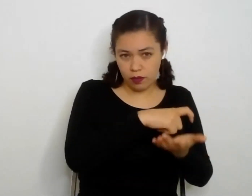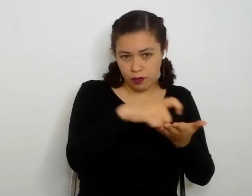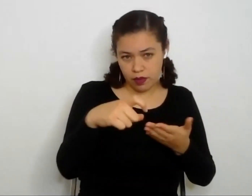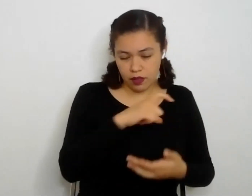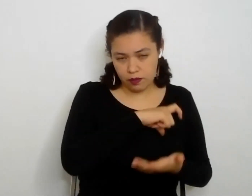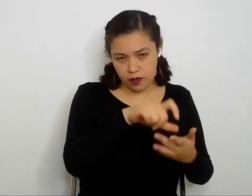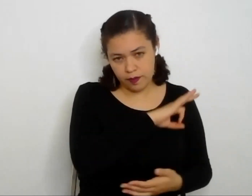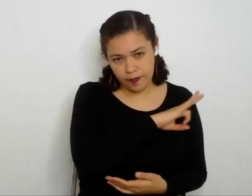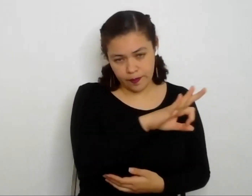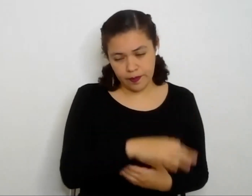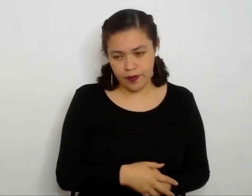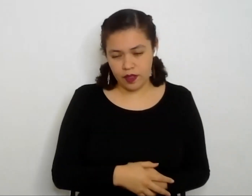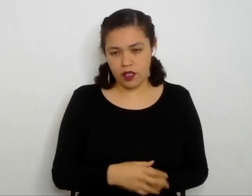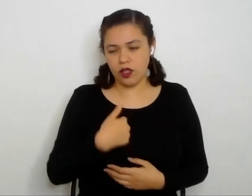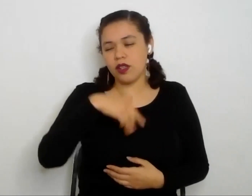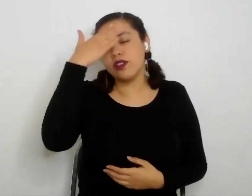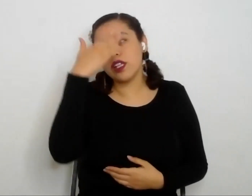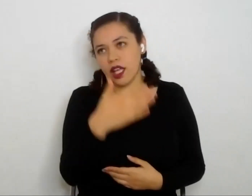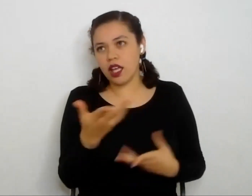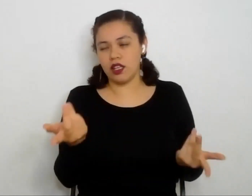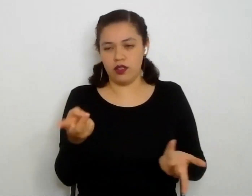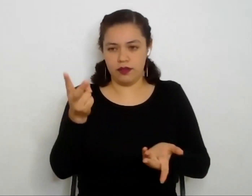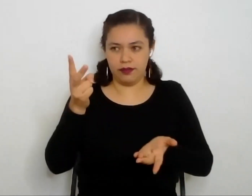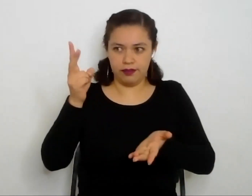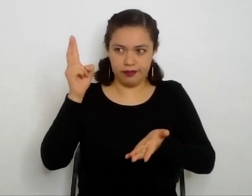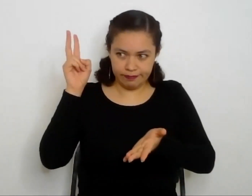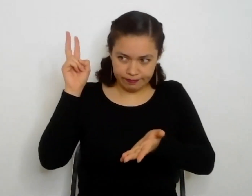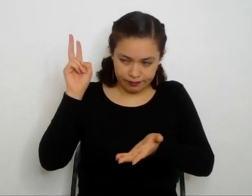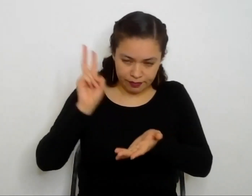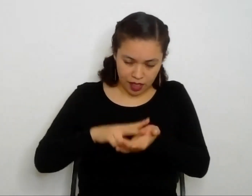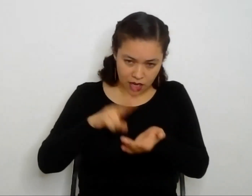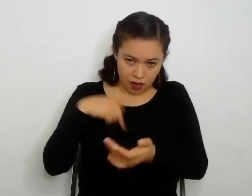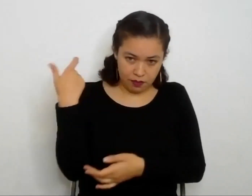Yo lo veo bien. Yo sé que son costos, vuelvo a decir.